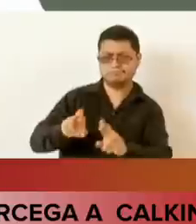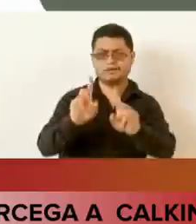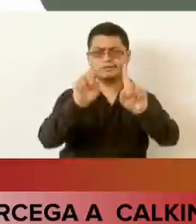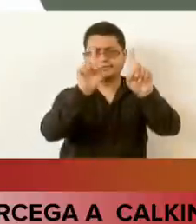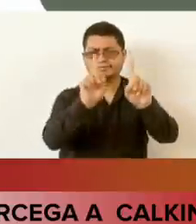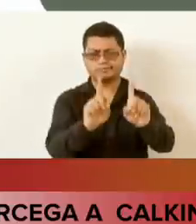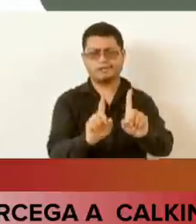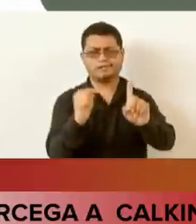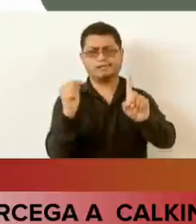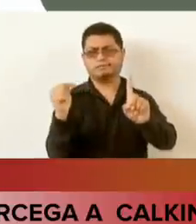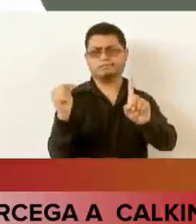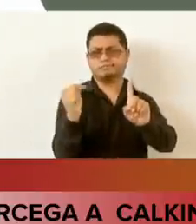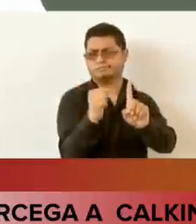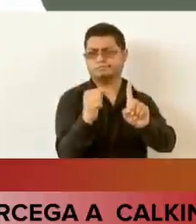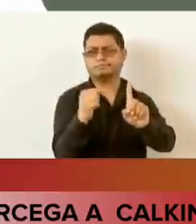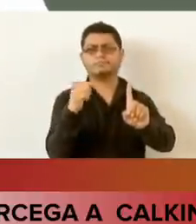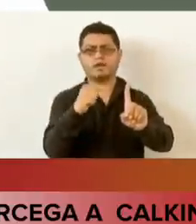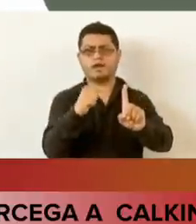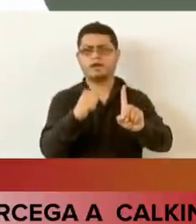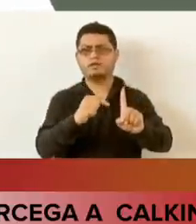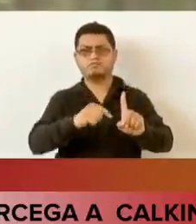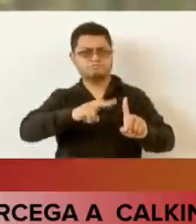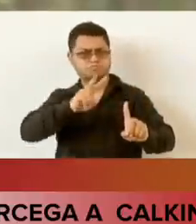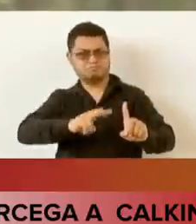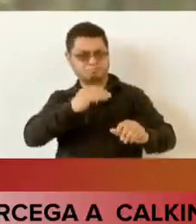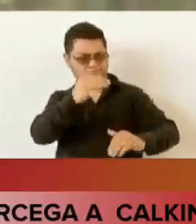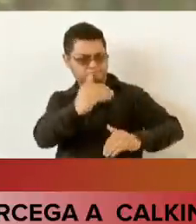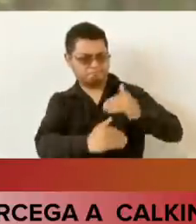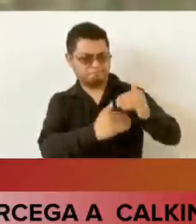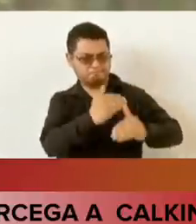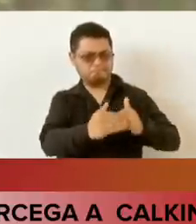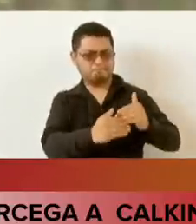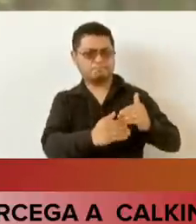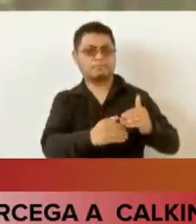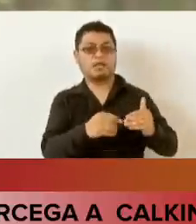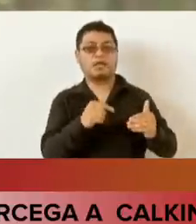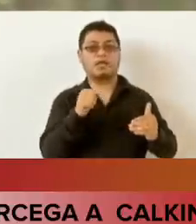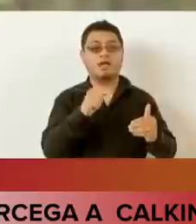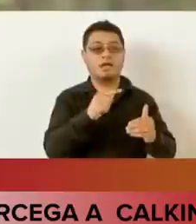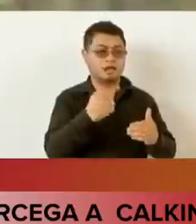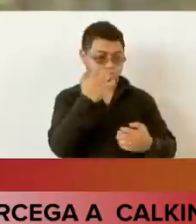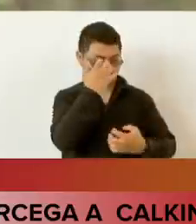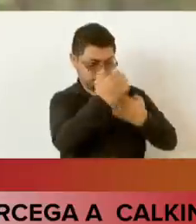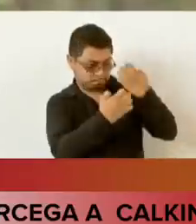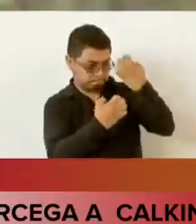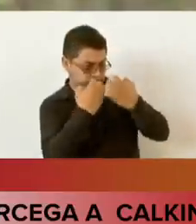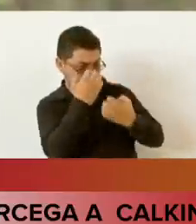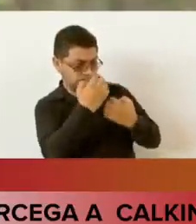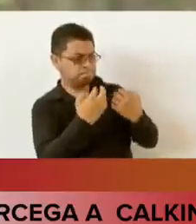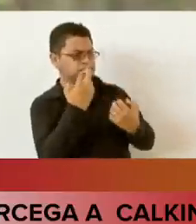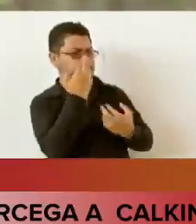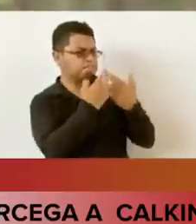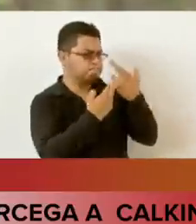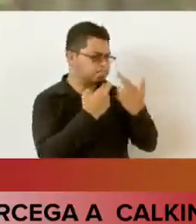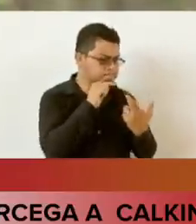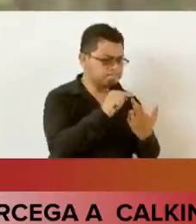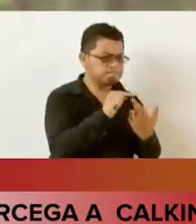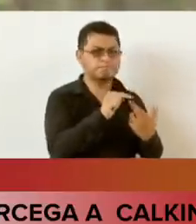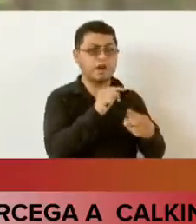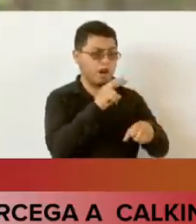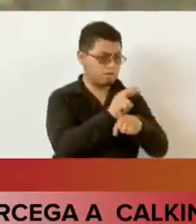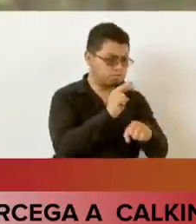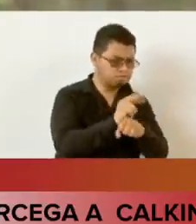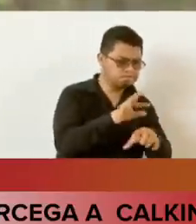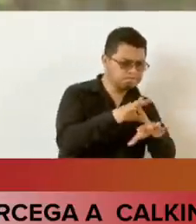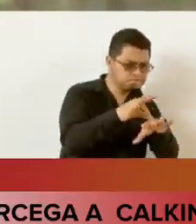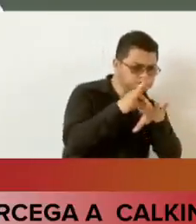honorífico, que está llevando a cabo la evaluación, el seguimiento físico, financiero de